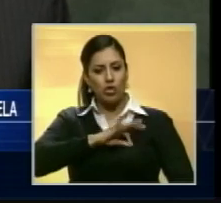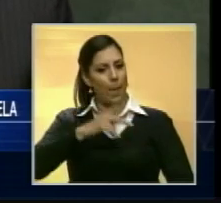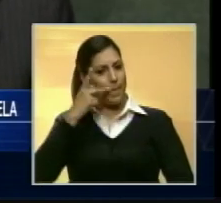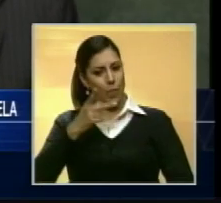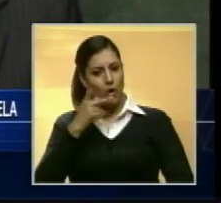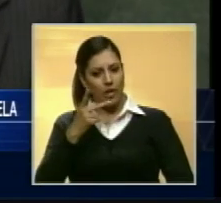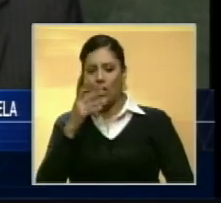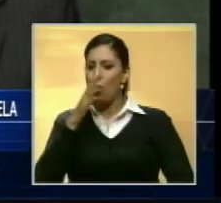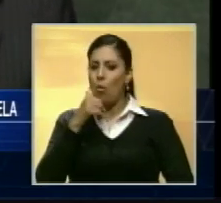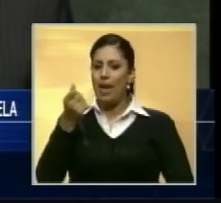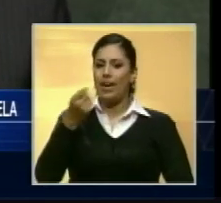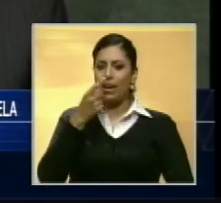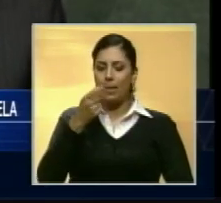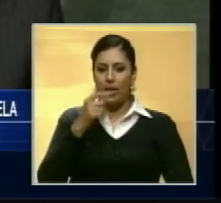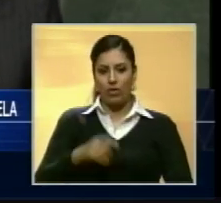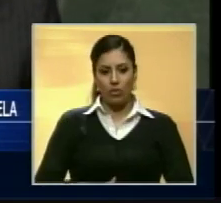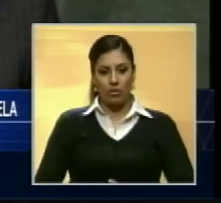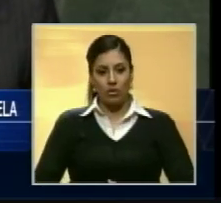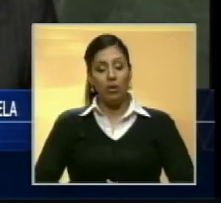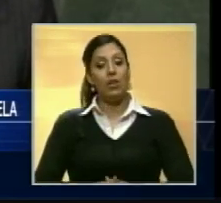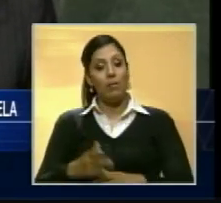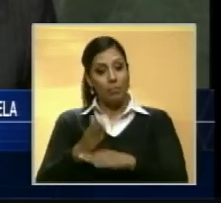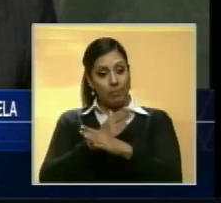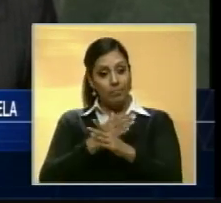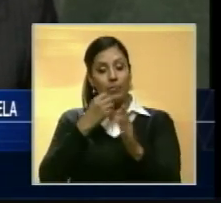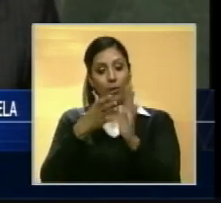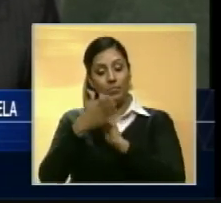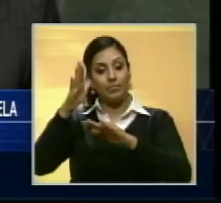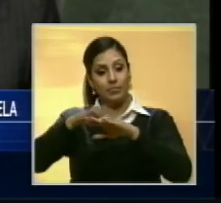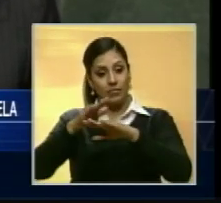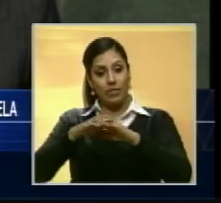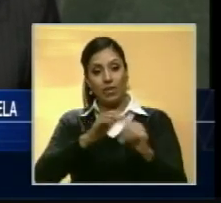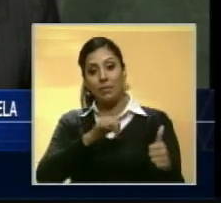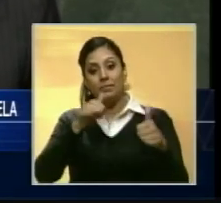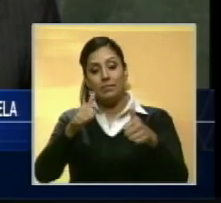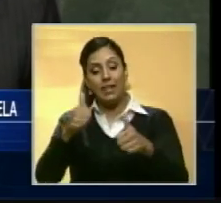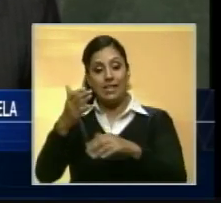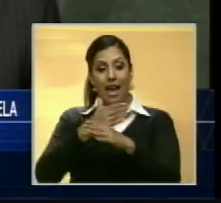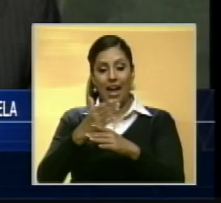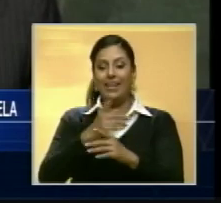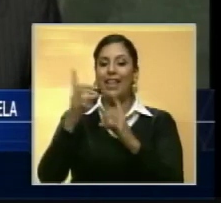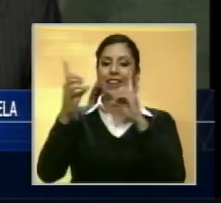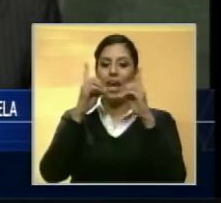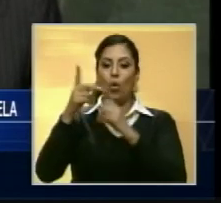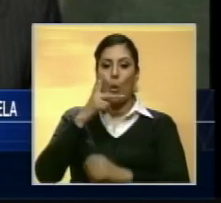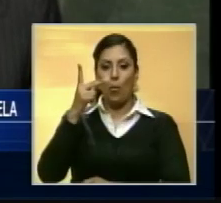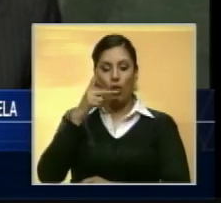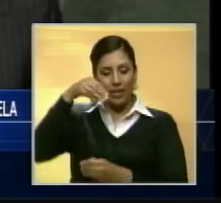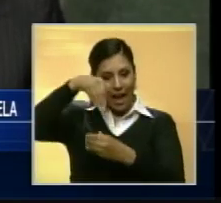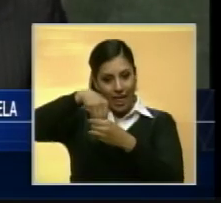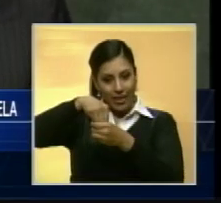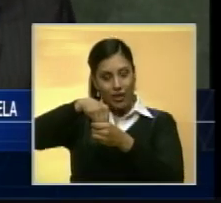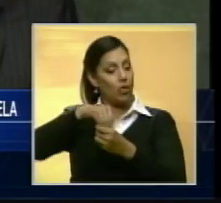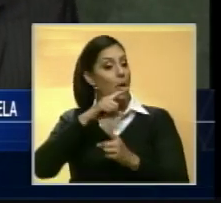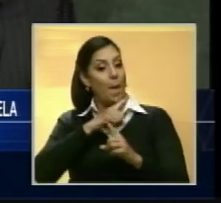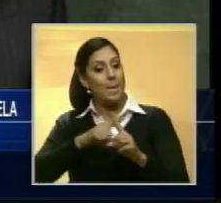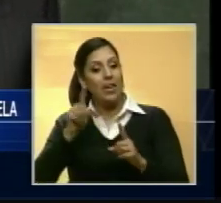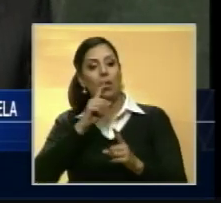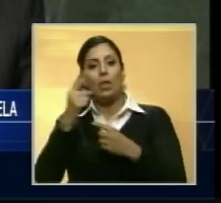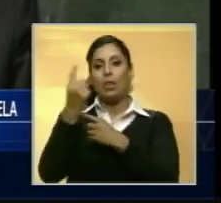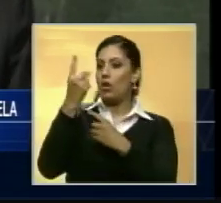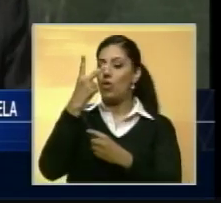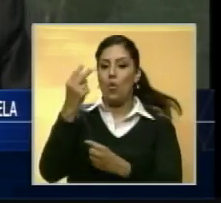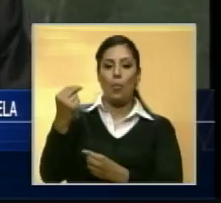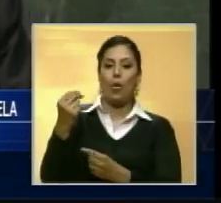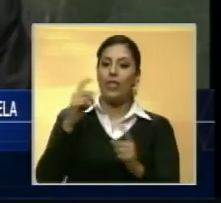política y escasez de medicinas y alimentos. Ante esto, solicitó iniciar cuanto antes un diálogo político interno sin condicionamientos